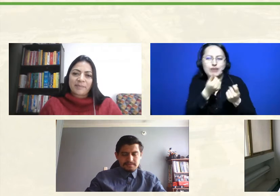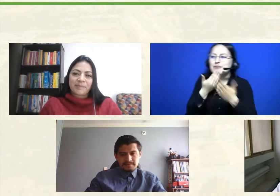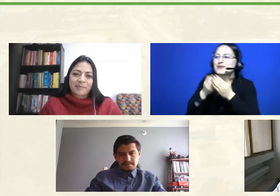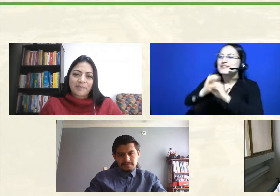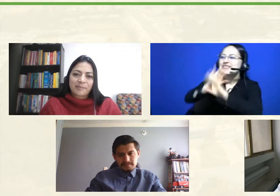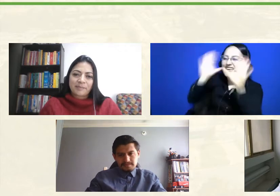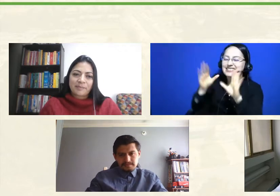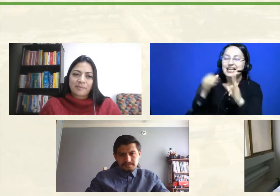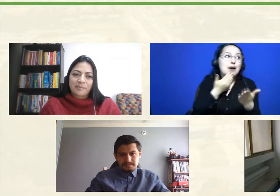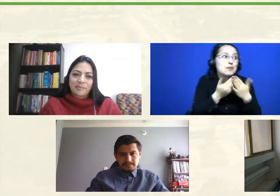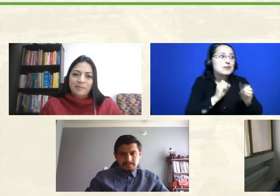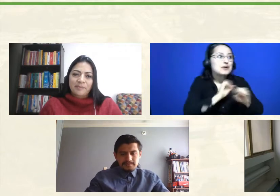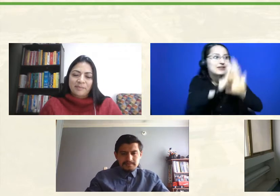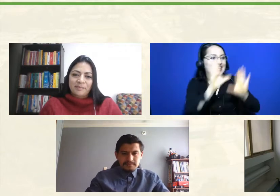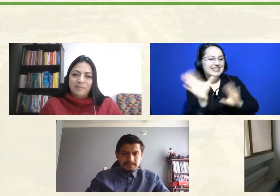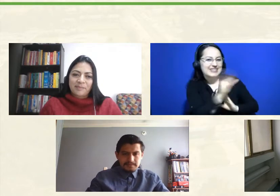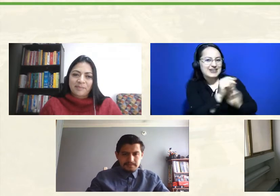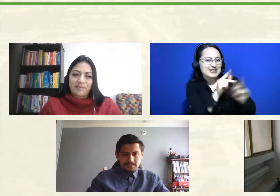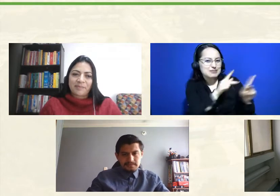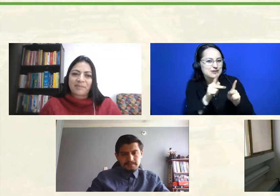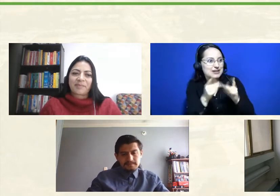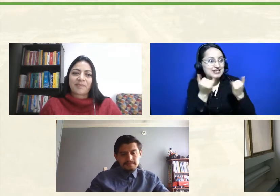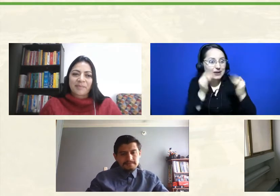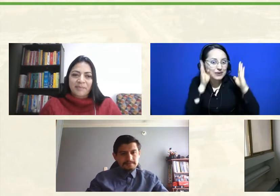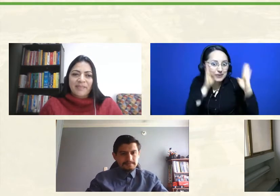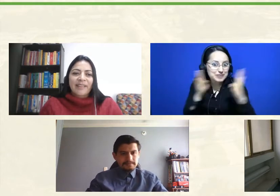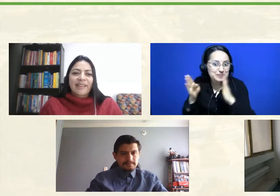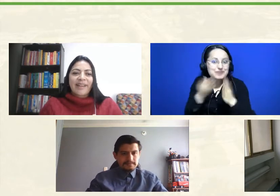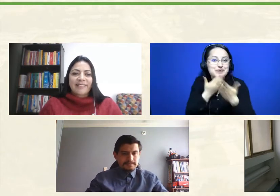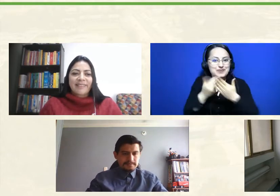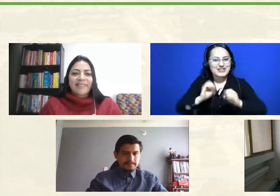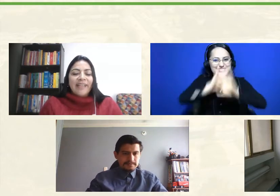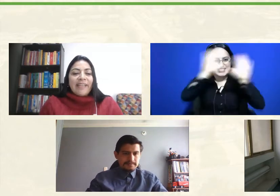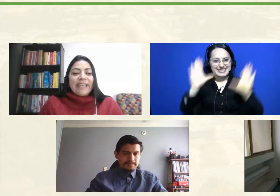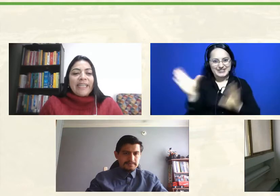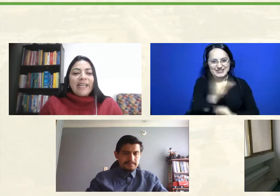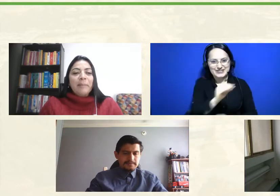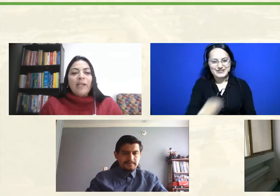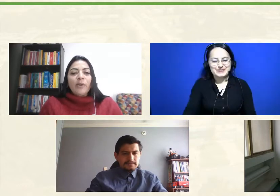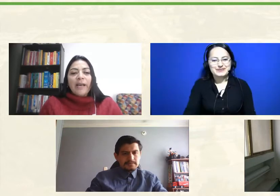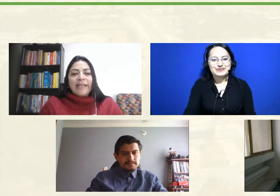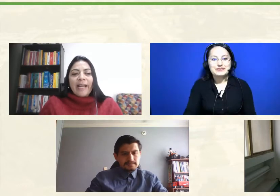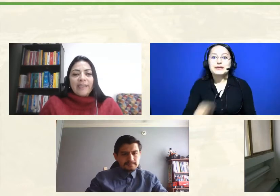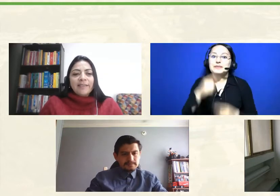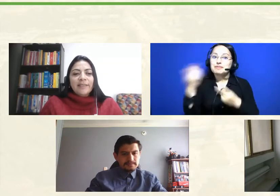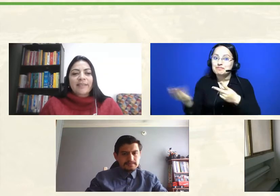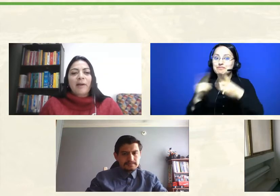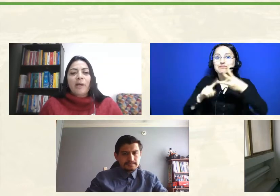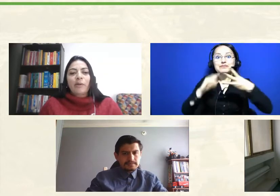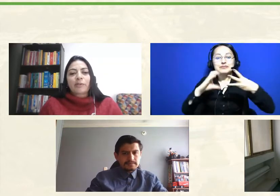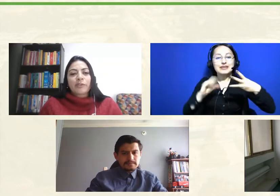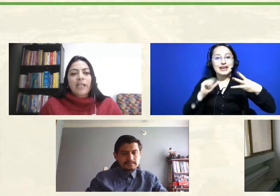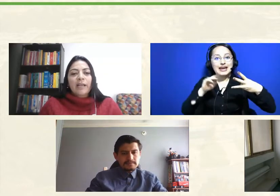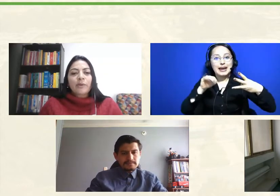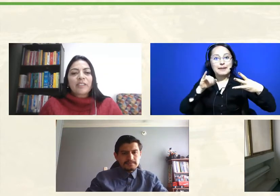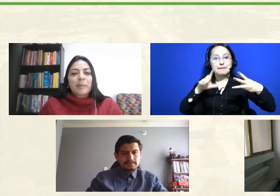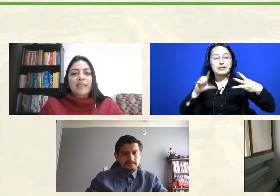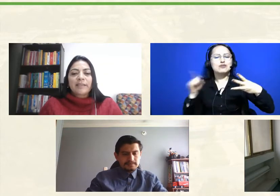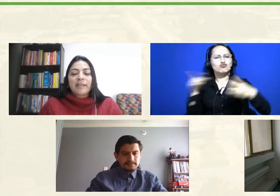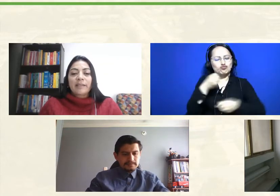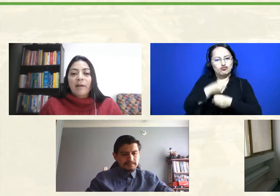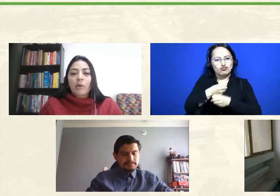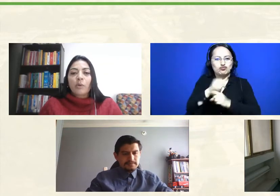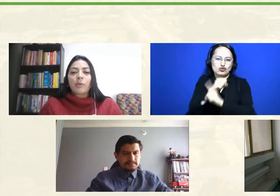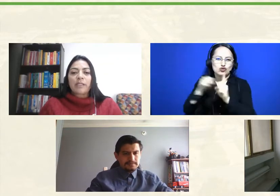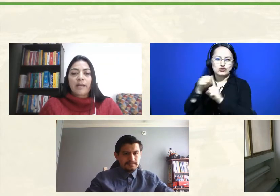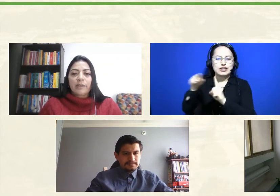Milena. Buenos días para todas las personas que nos escuchan en este momento. Gracias. Y Camilo Arenales es trabajador social con